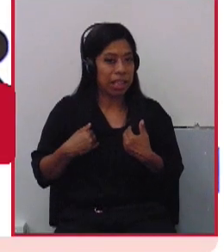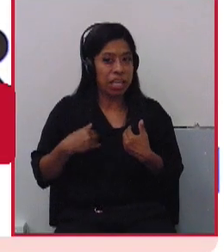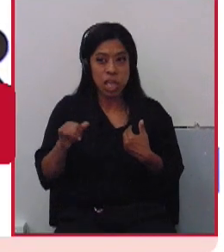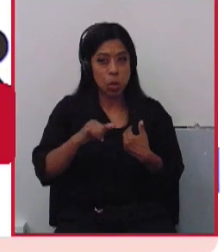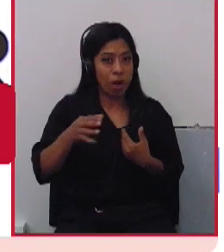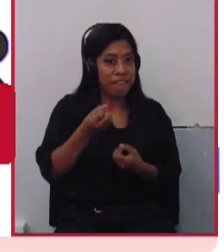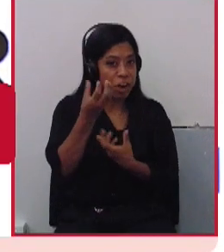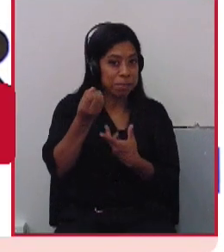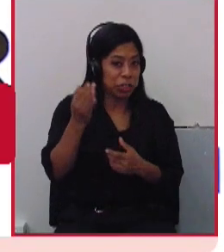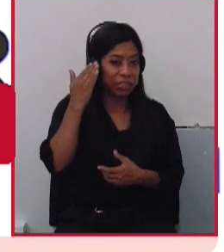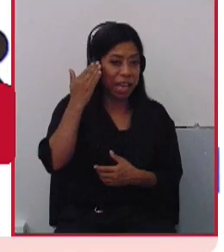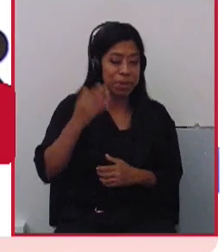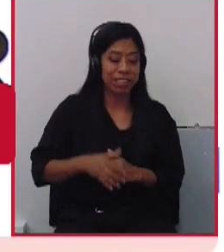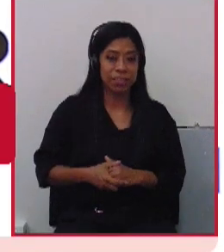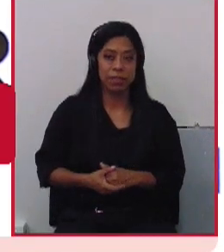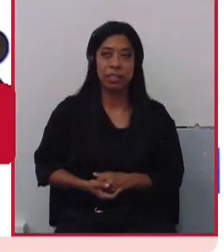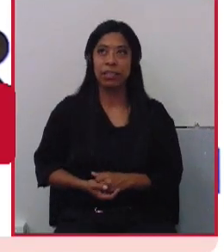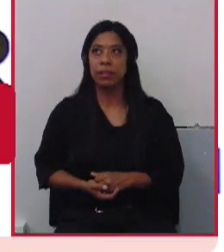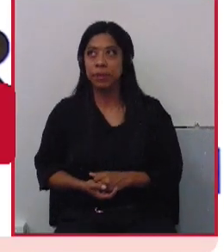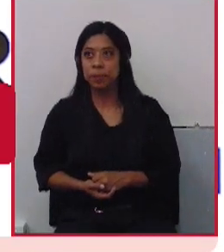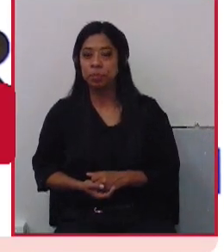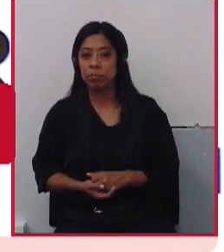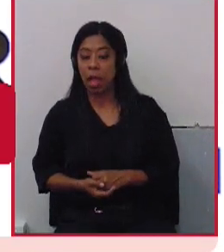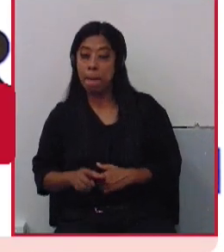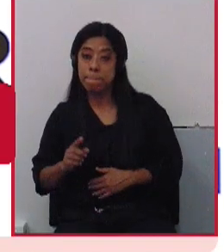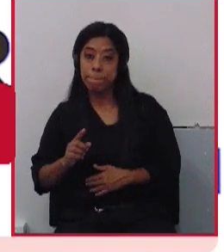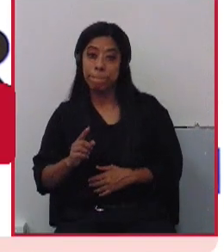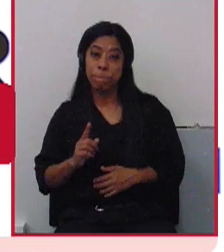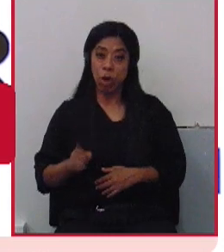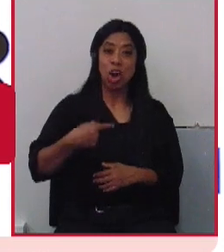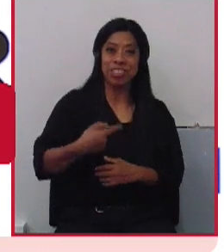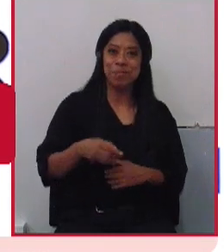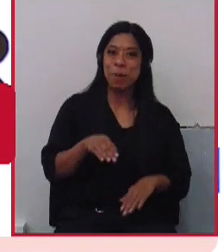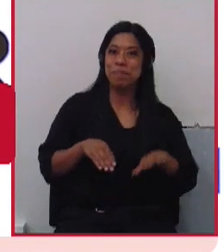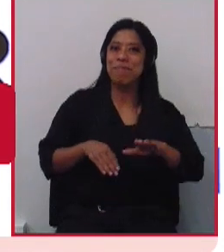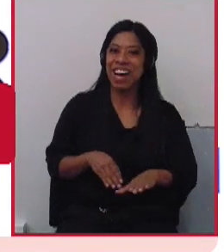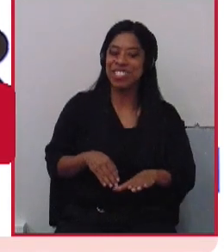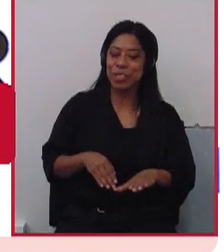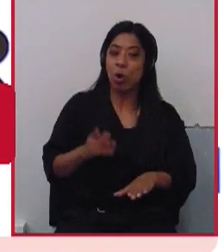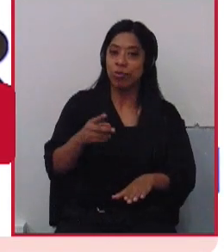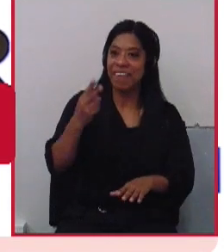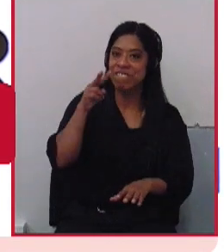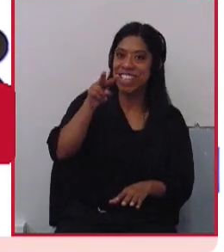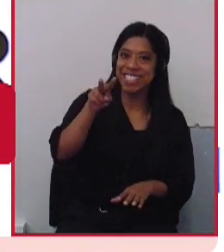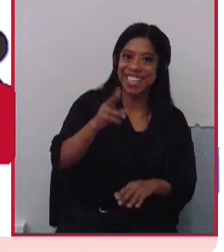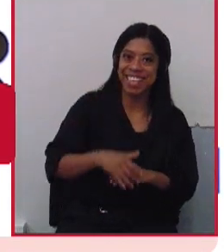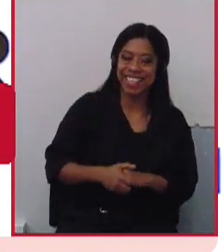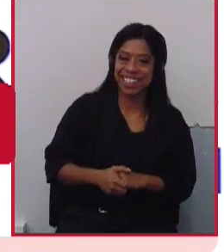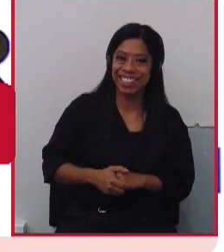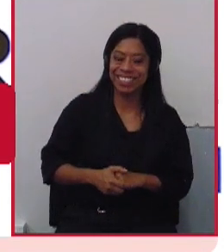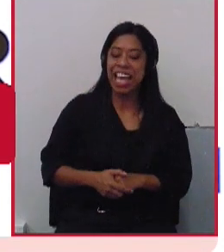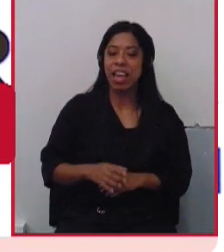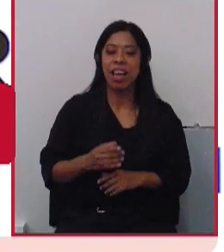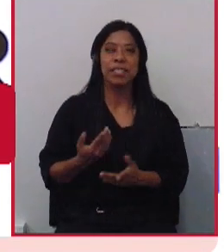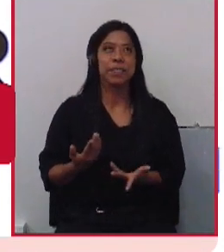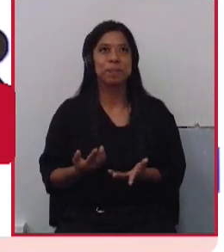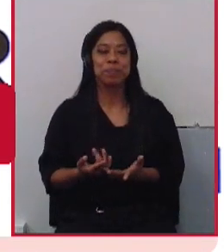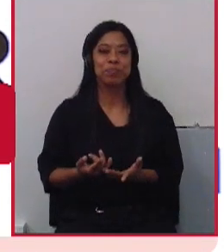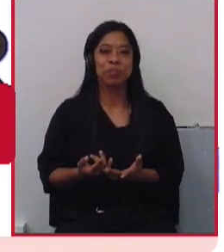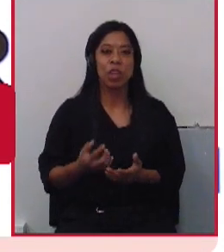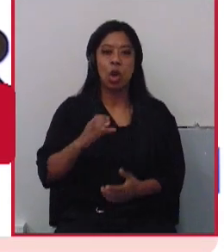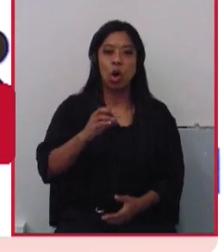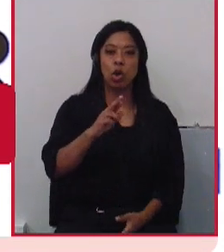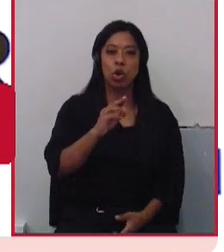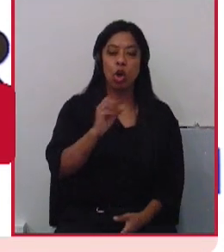información. Ese es el siguiente paso que, como usted observó, hay en los